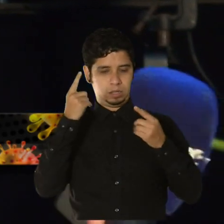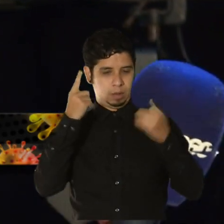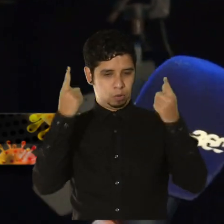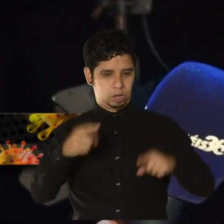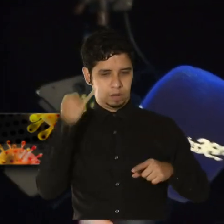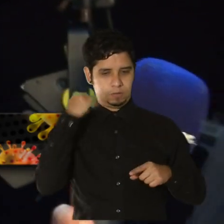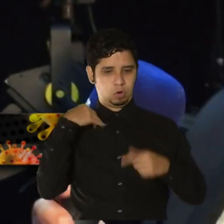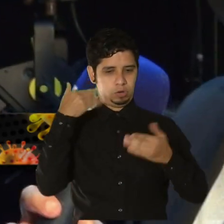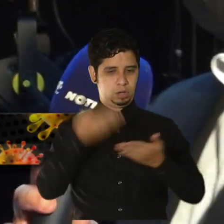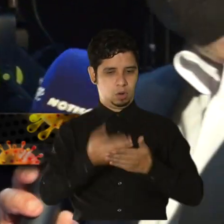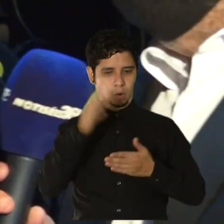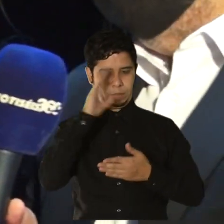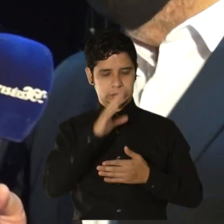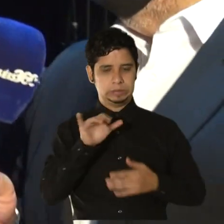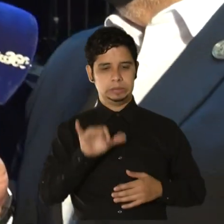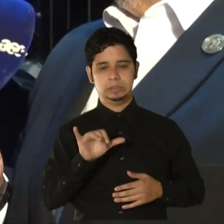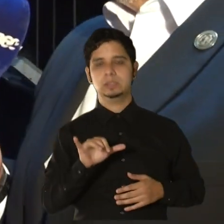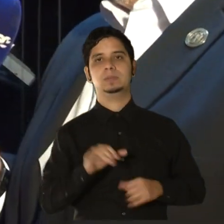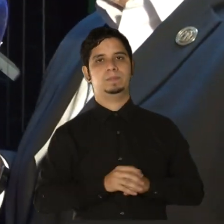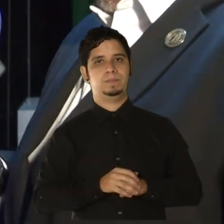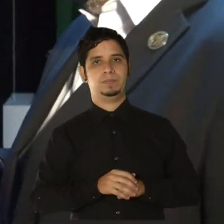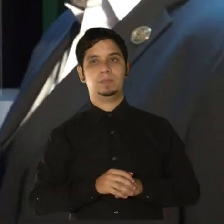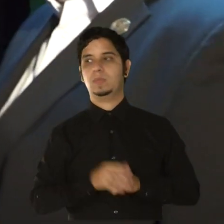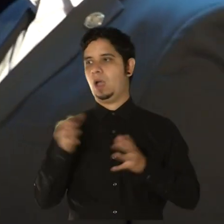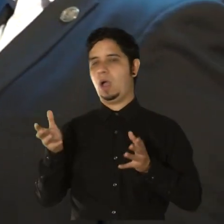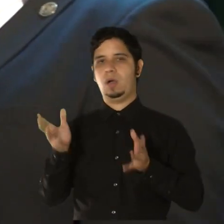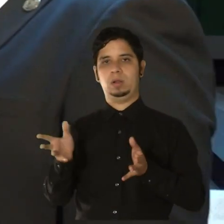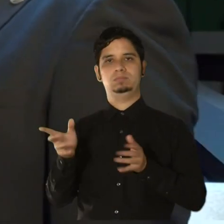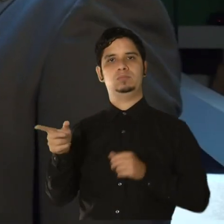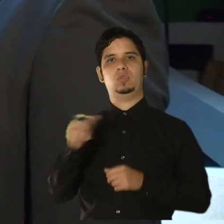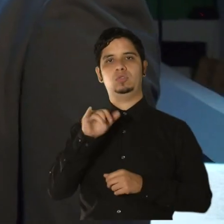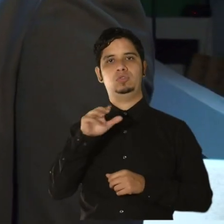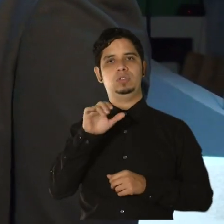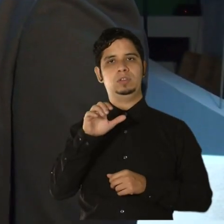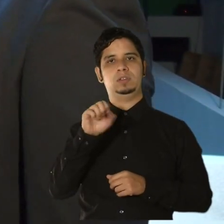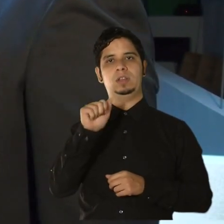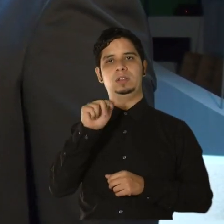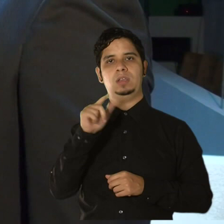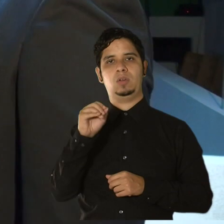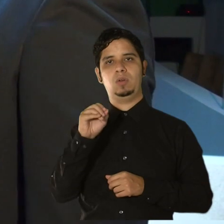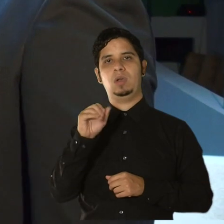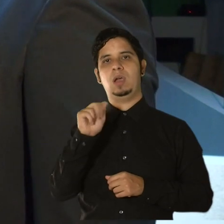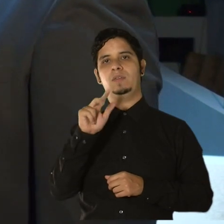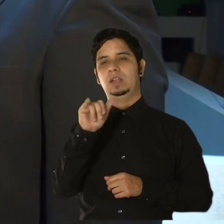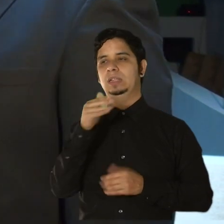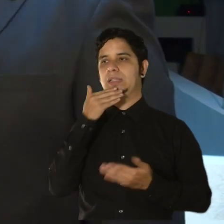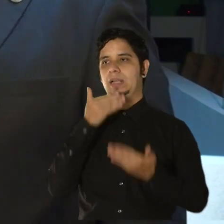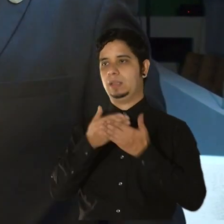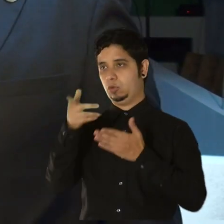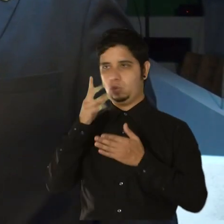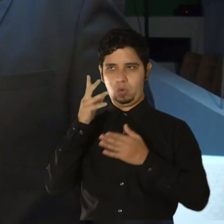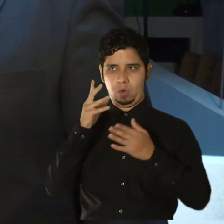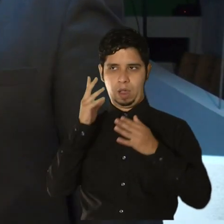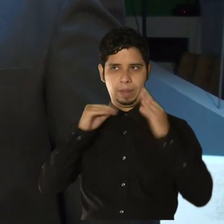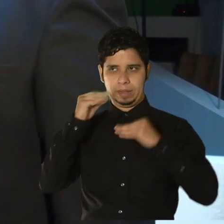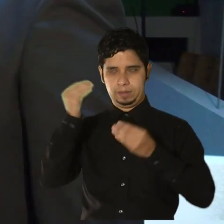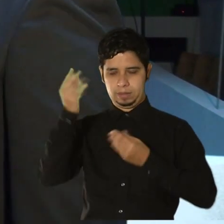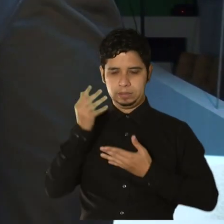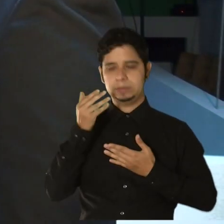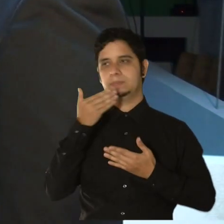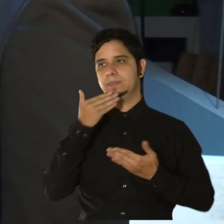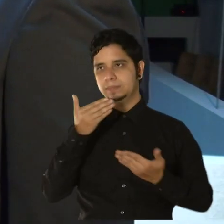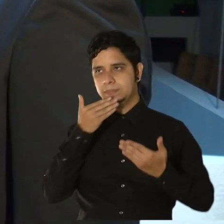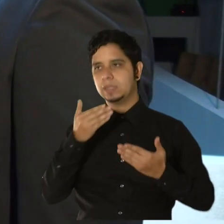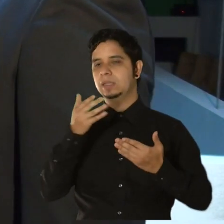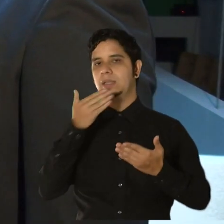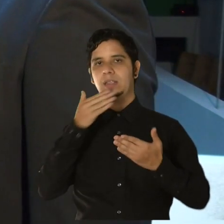Bueno, hemos estado conversando con José Joey Santiago Avilés. Gracias por brindarnos tu experiencia, repetimos tu testimonio y sobre todo este